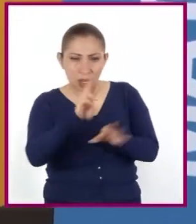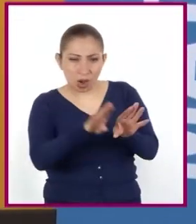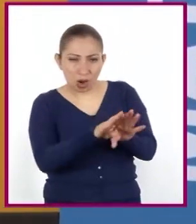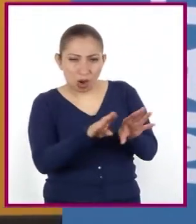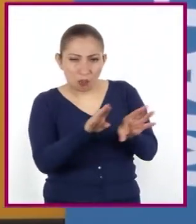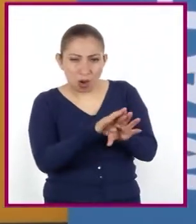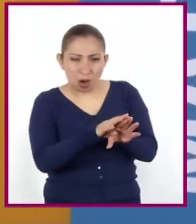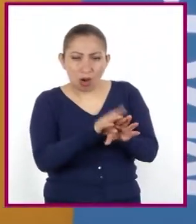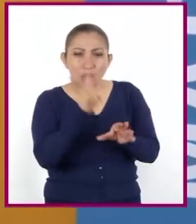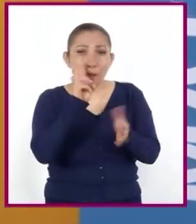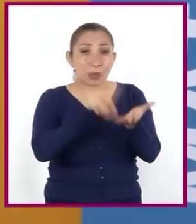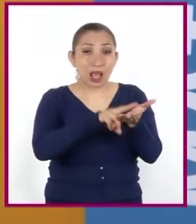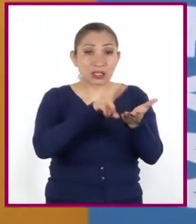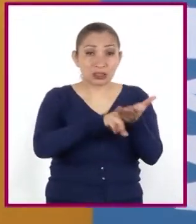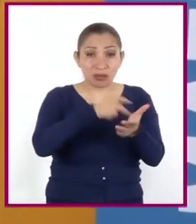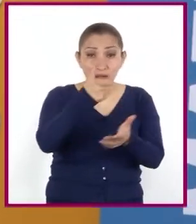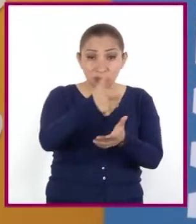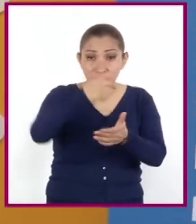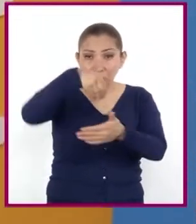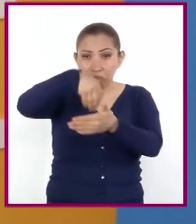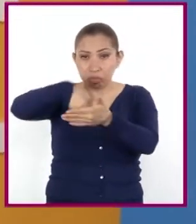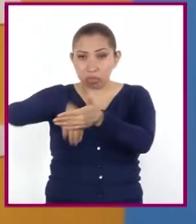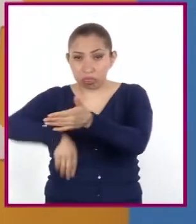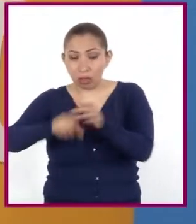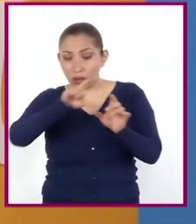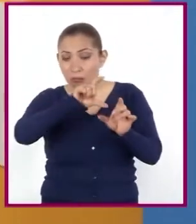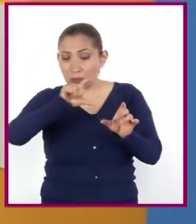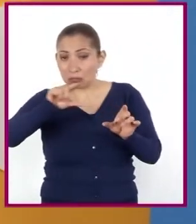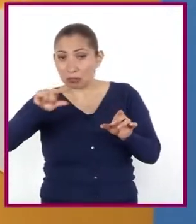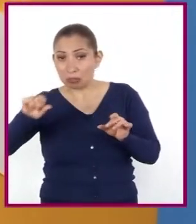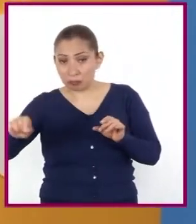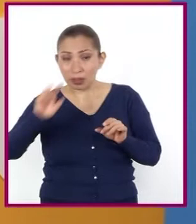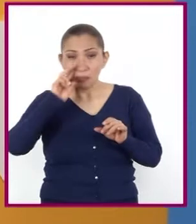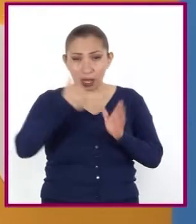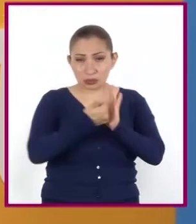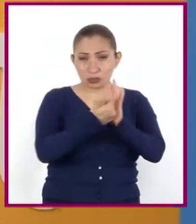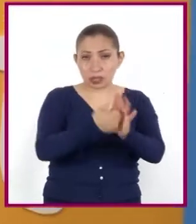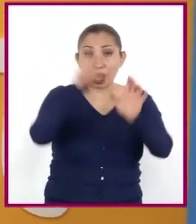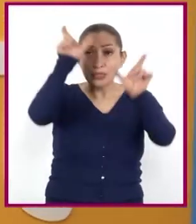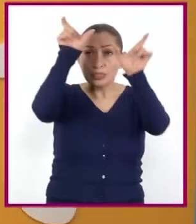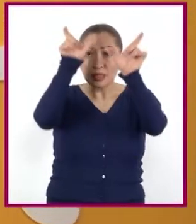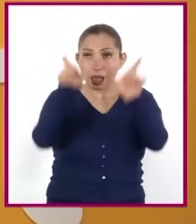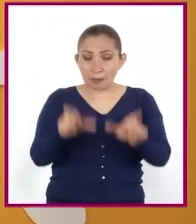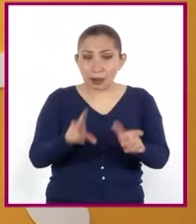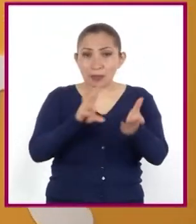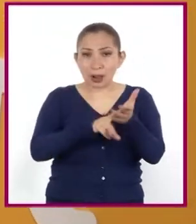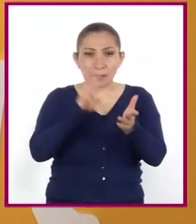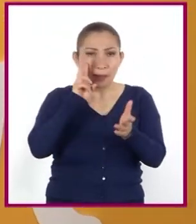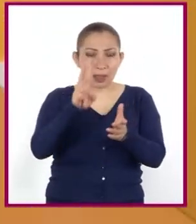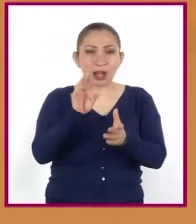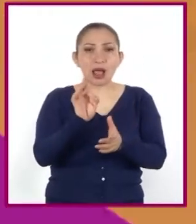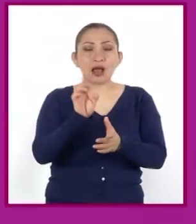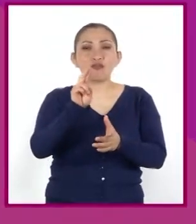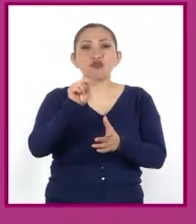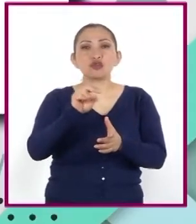se da la depreciación del vehículo. Auxiliémonos de una tabla de valores para encontrar la función.